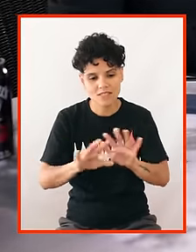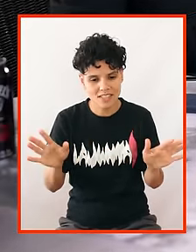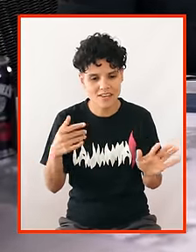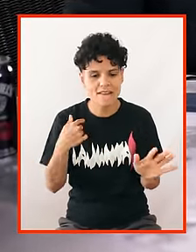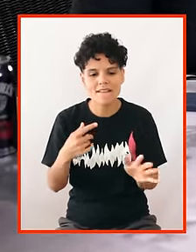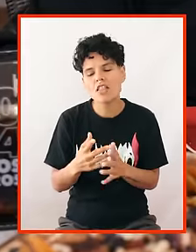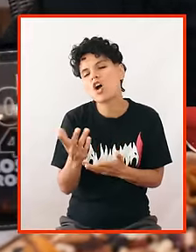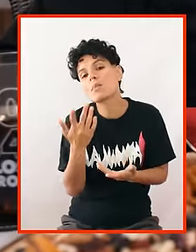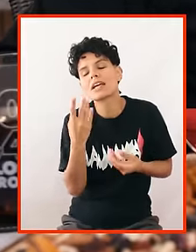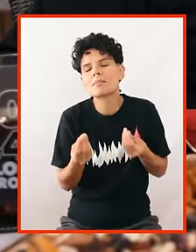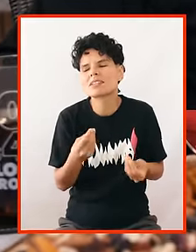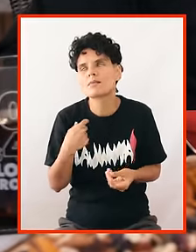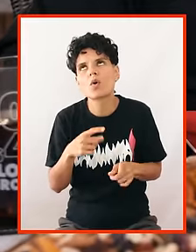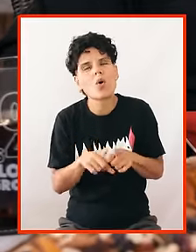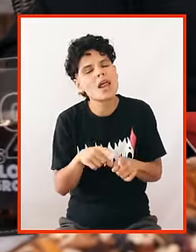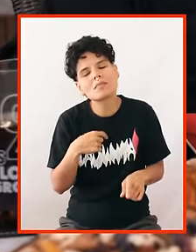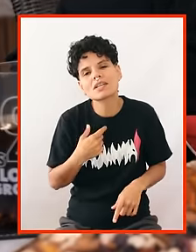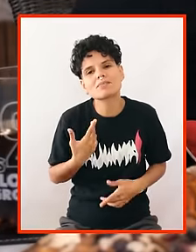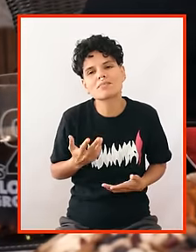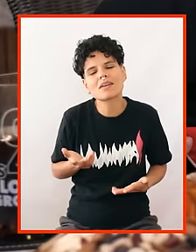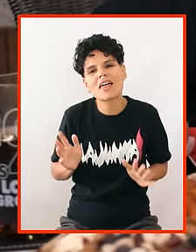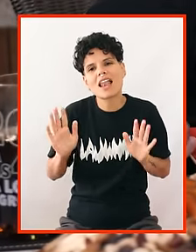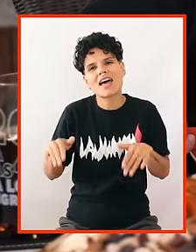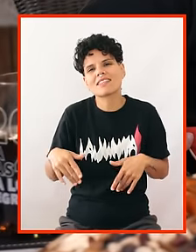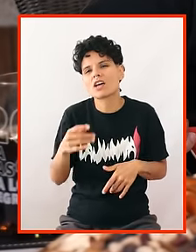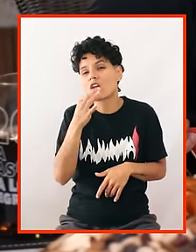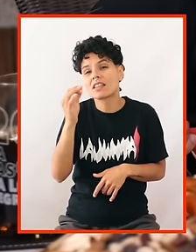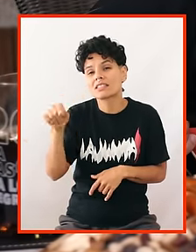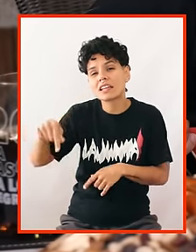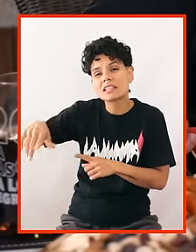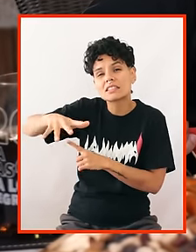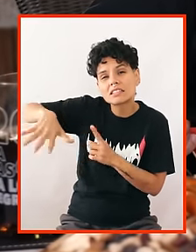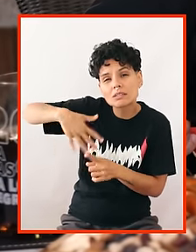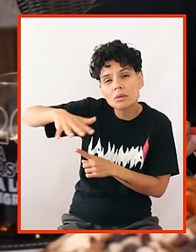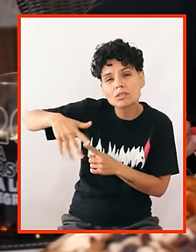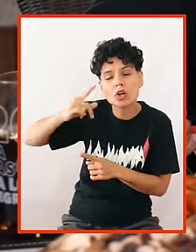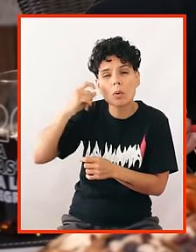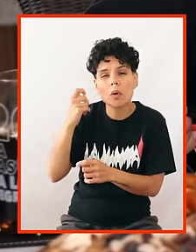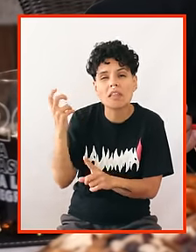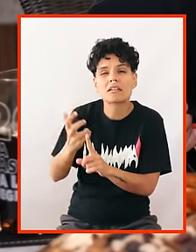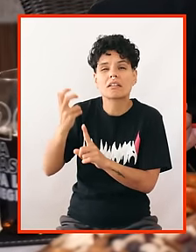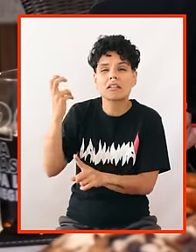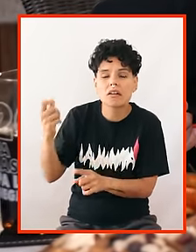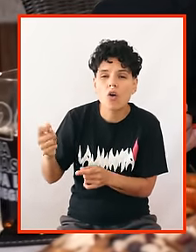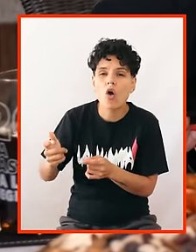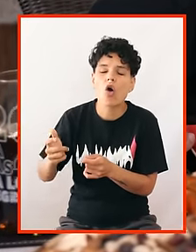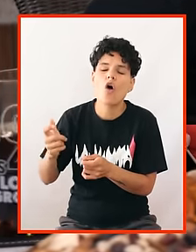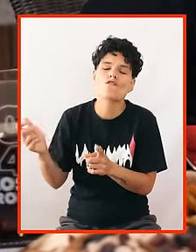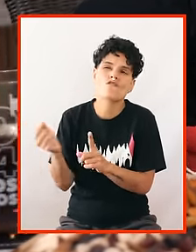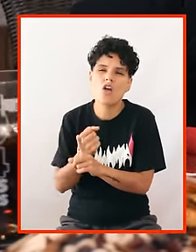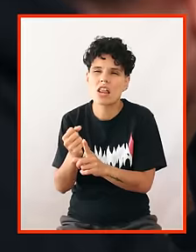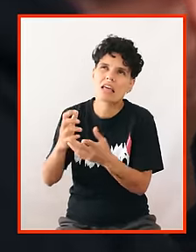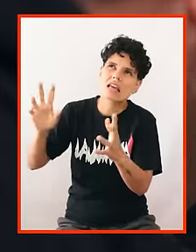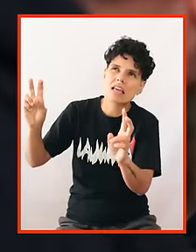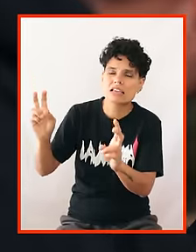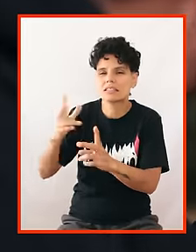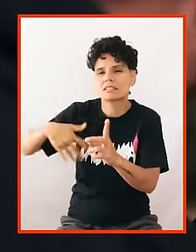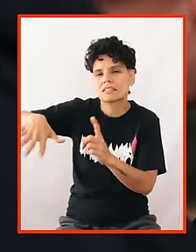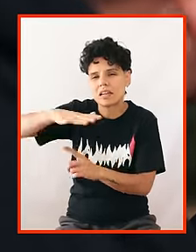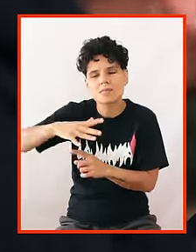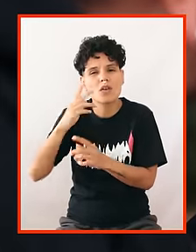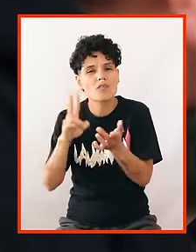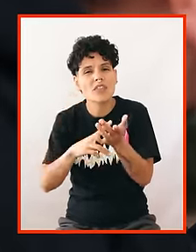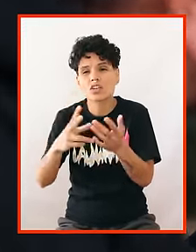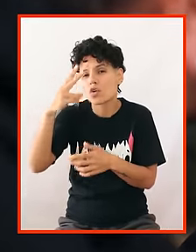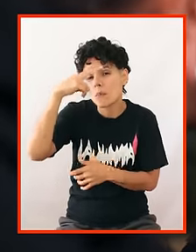¿ah? ¿Eh? No se preocupen, a todo esto pronto. No, pasar pero en Chile. Es que ¿sabes lo que pasa? Que no me gusta poner el acento en esas cosas porque después piensan que no. Yo soy muy agradecido de México, todavía